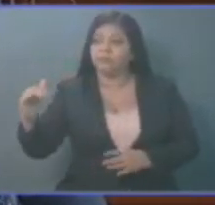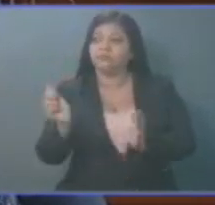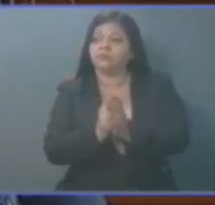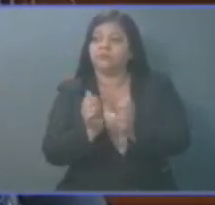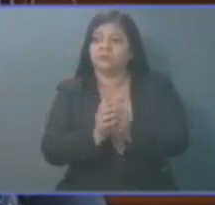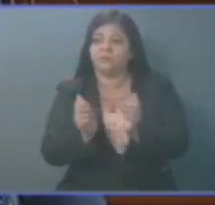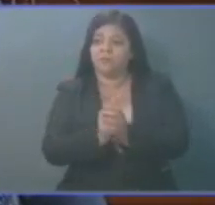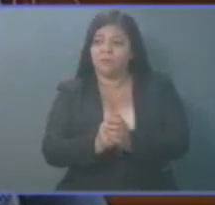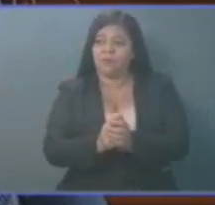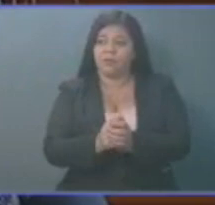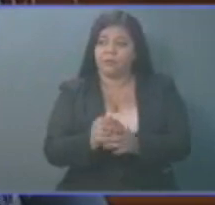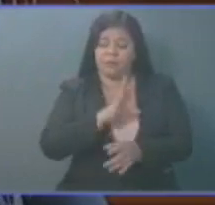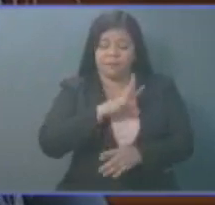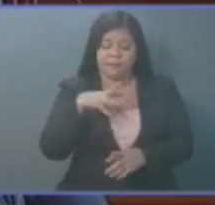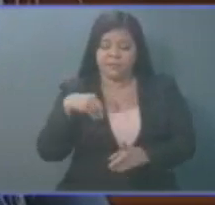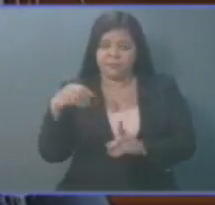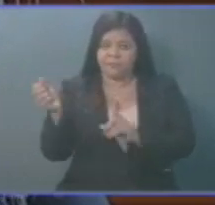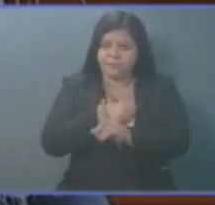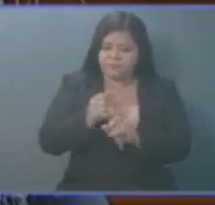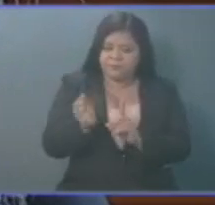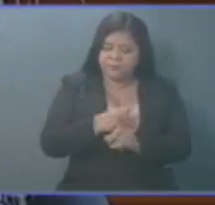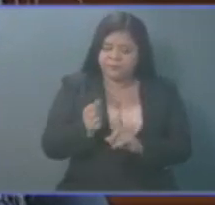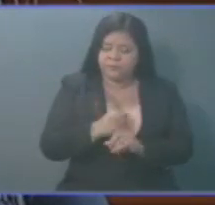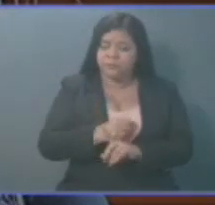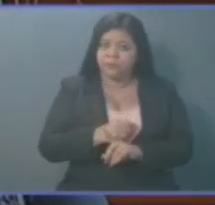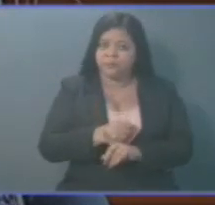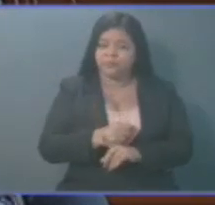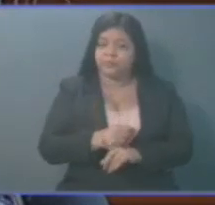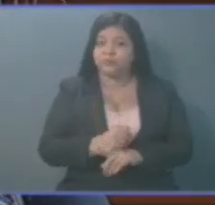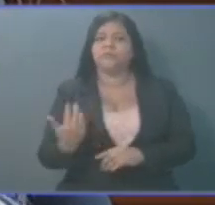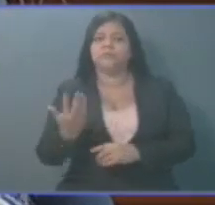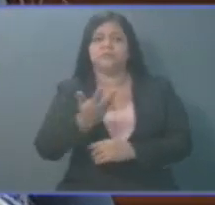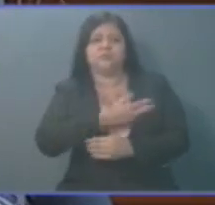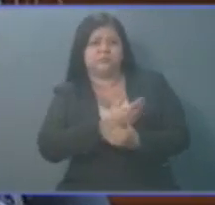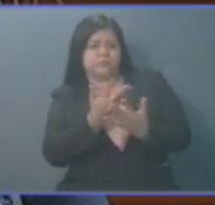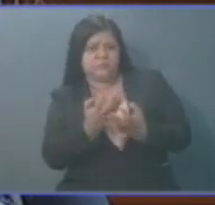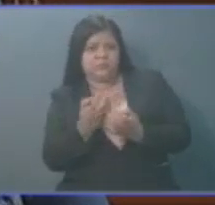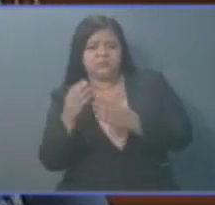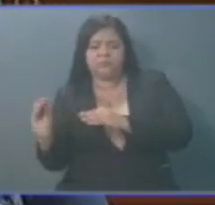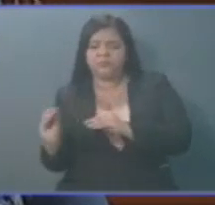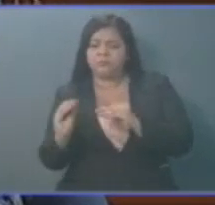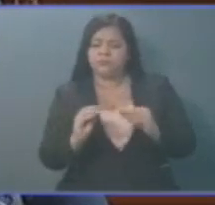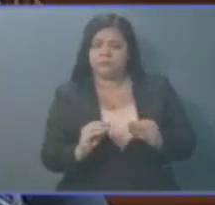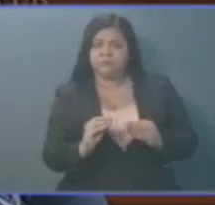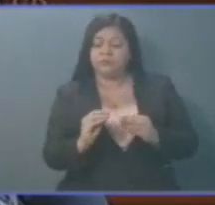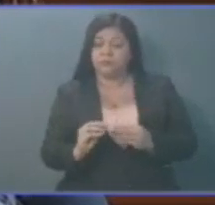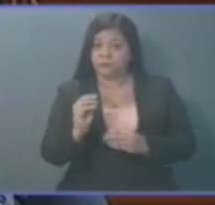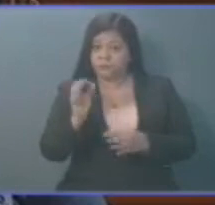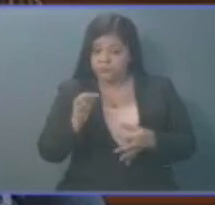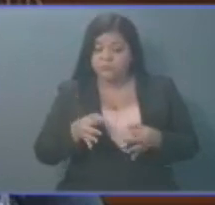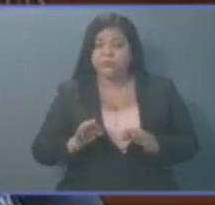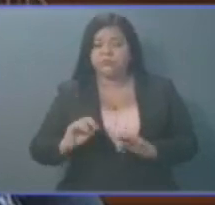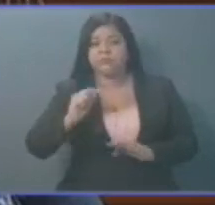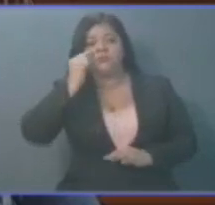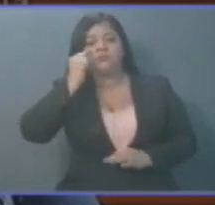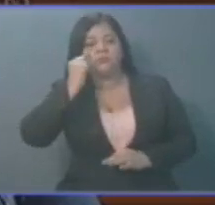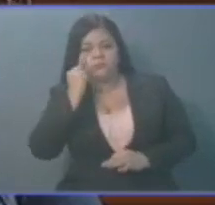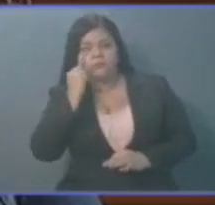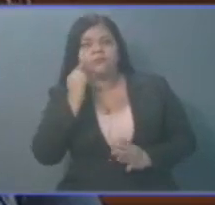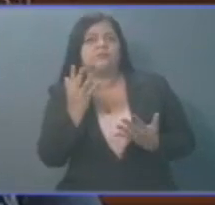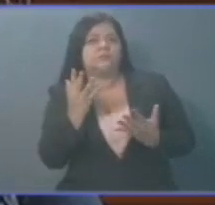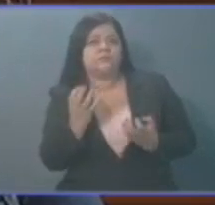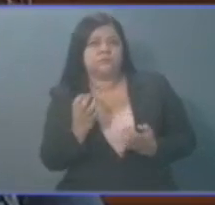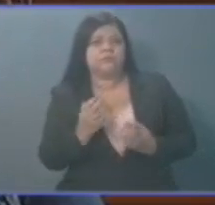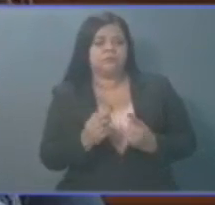violencia intrafamiliar. Lo que buscamos con la implementación de estos métodos de vigilancia es